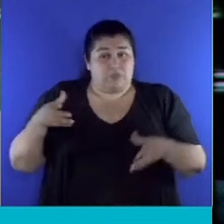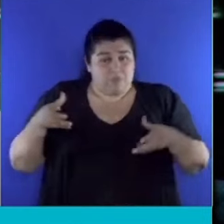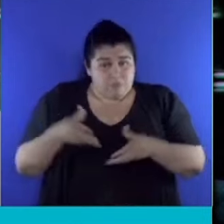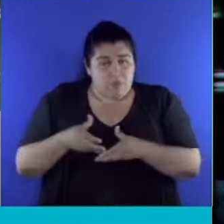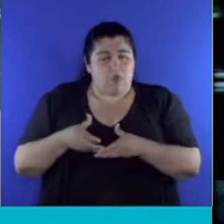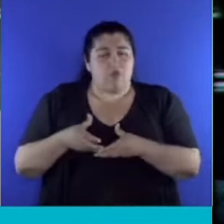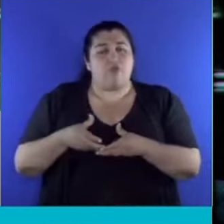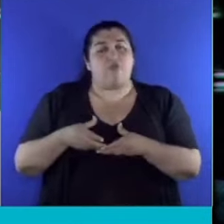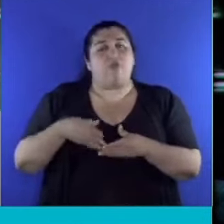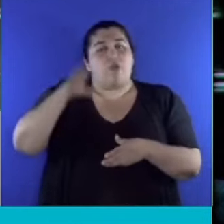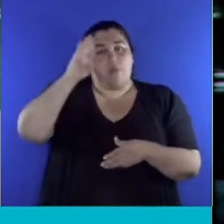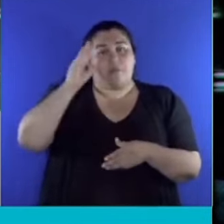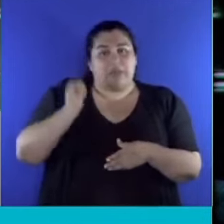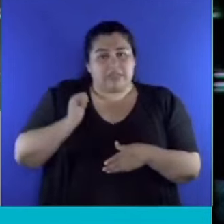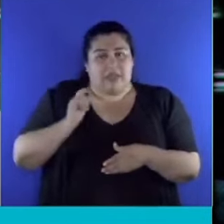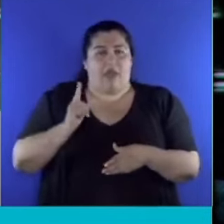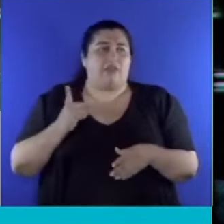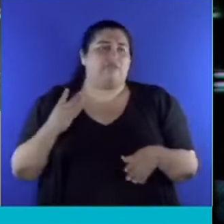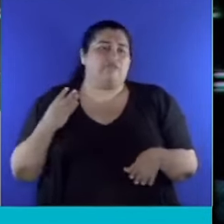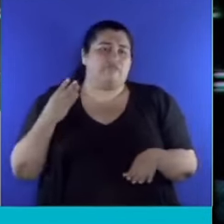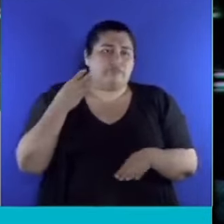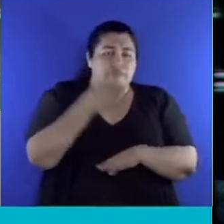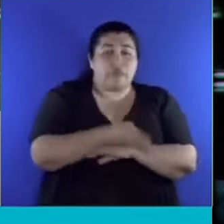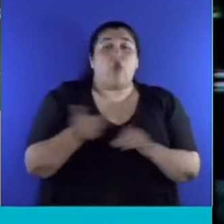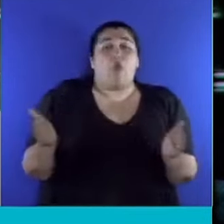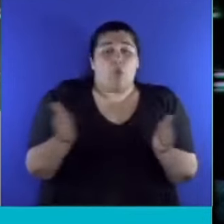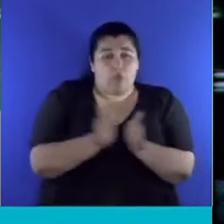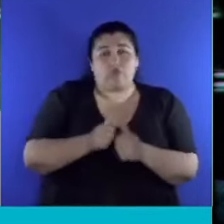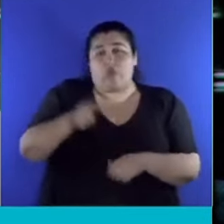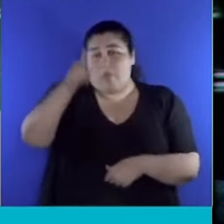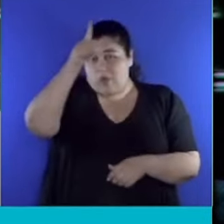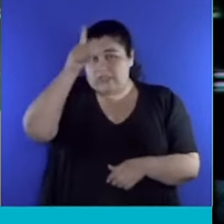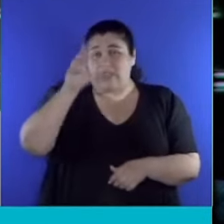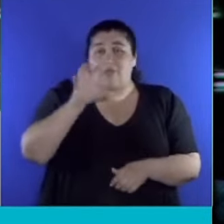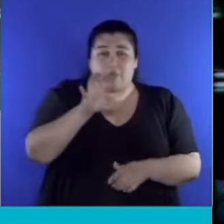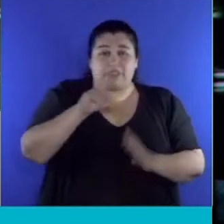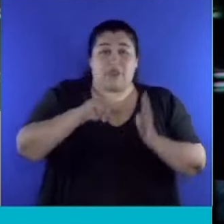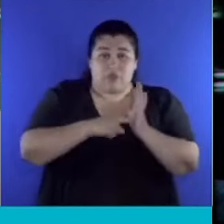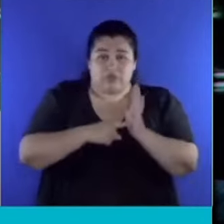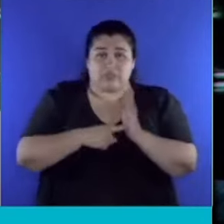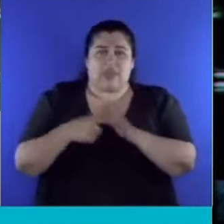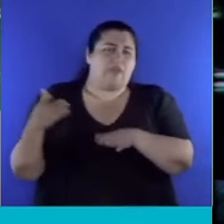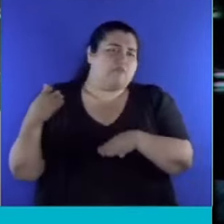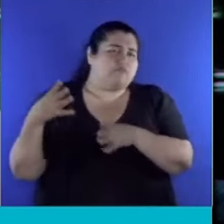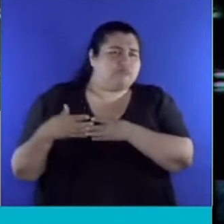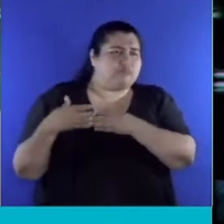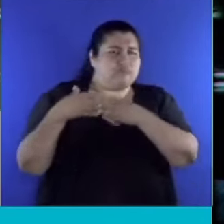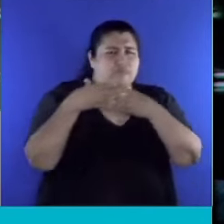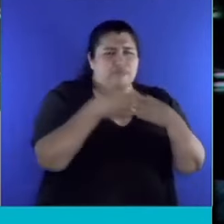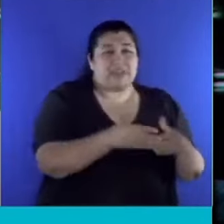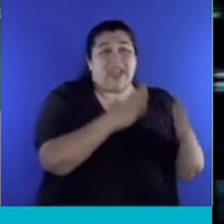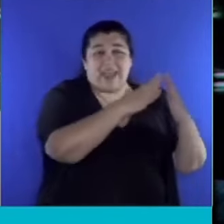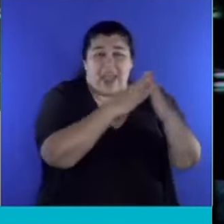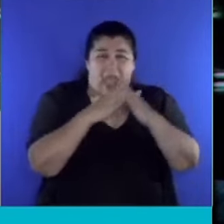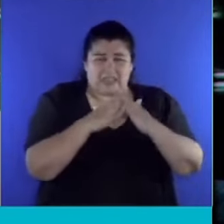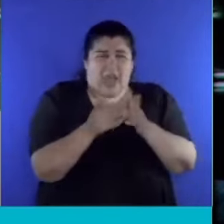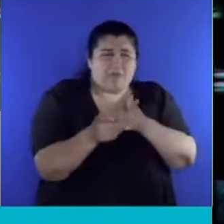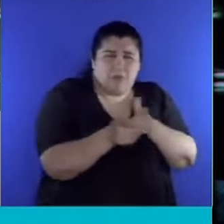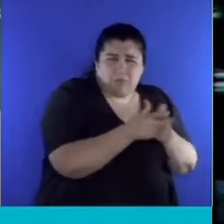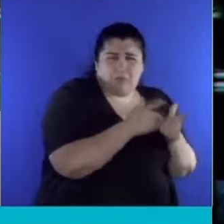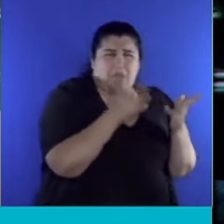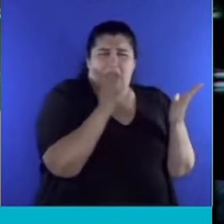de las fuerzas represivas con colaboración de la policía bonaerense atacaron su casa atacaron las casas de los vecinos